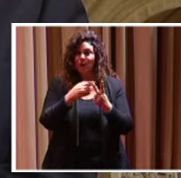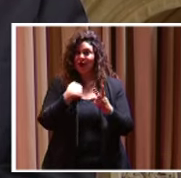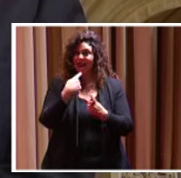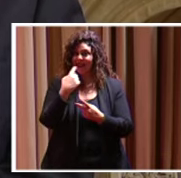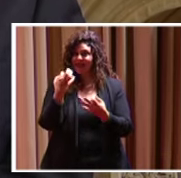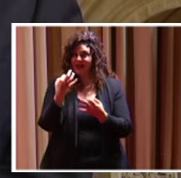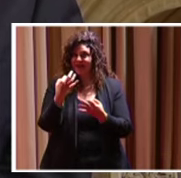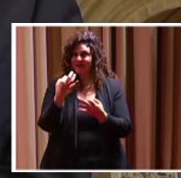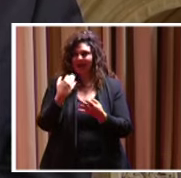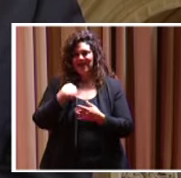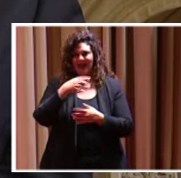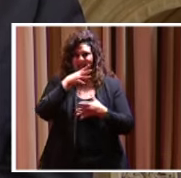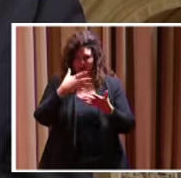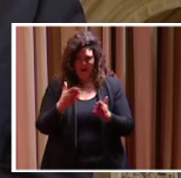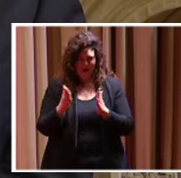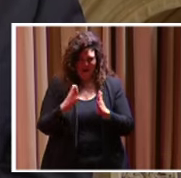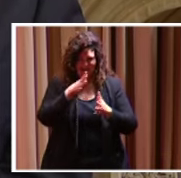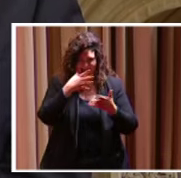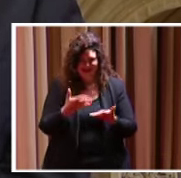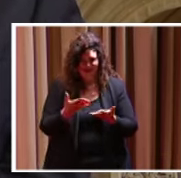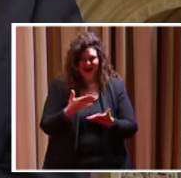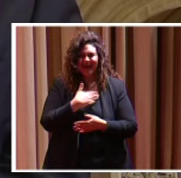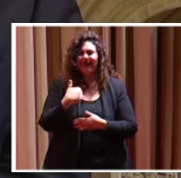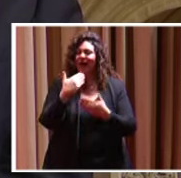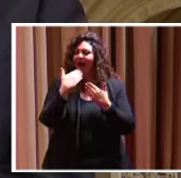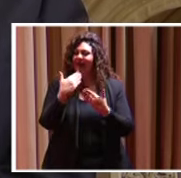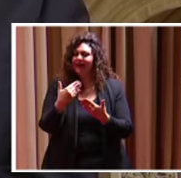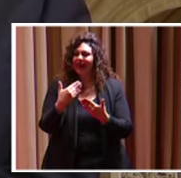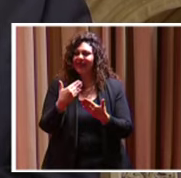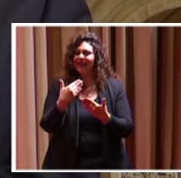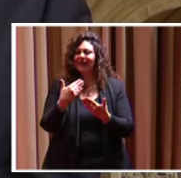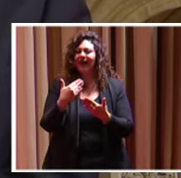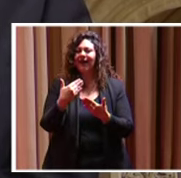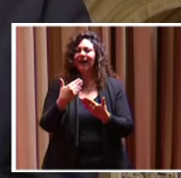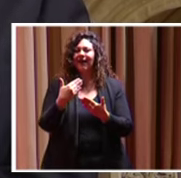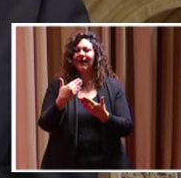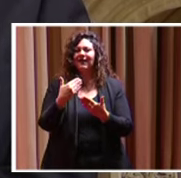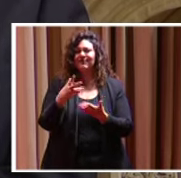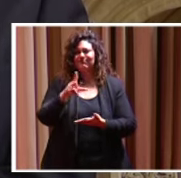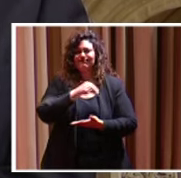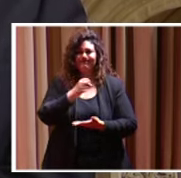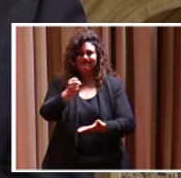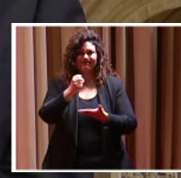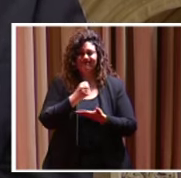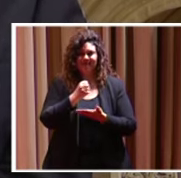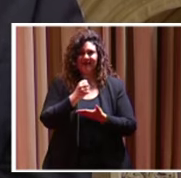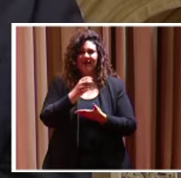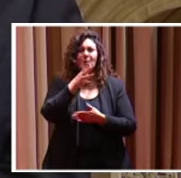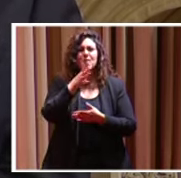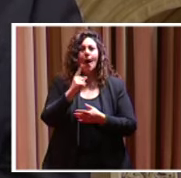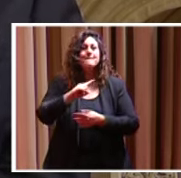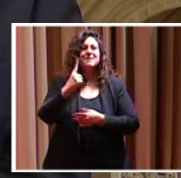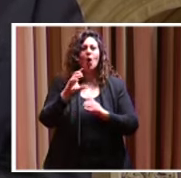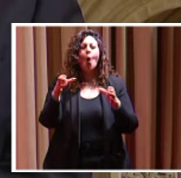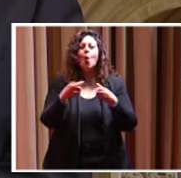y fijándonos ya en el momento presente, pues quiero agradecer la distinción a la gestión que puso en primer lugar un grupo reducido